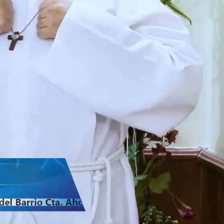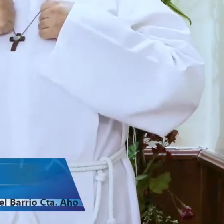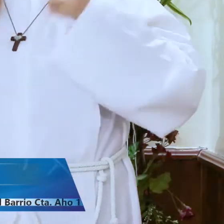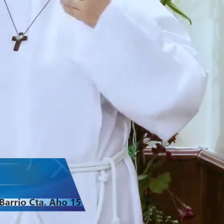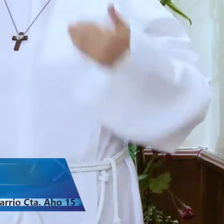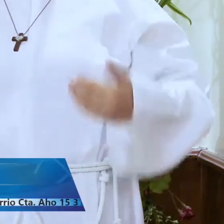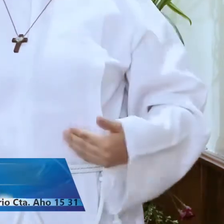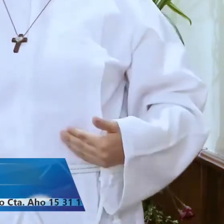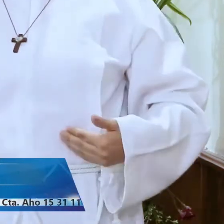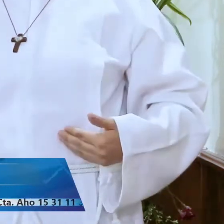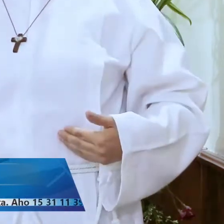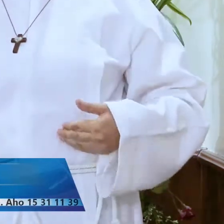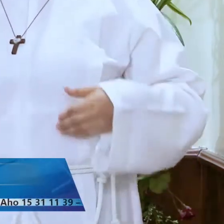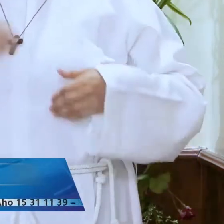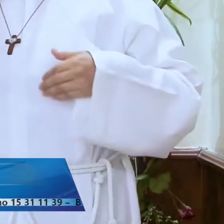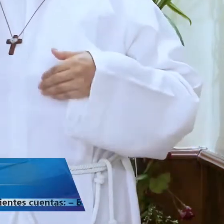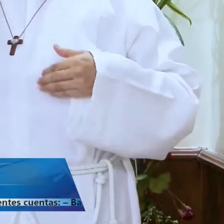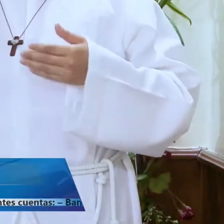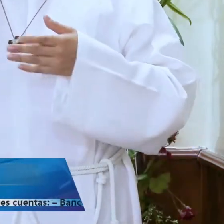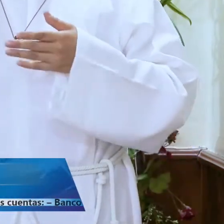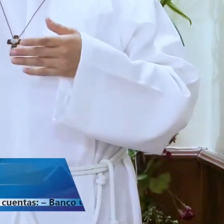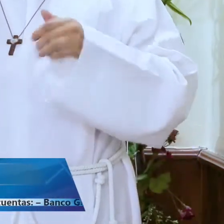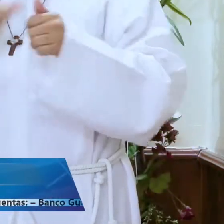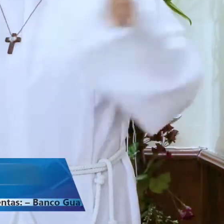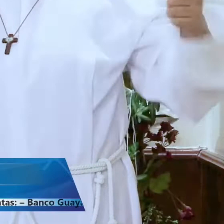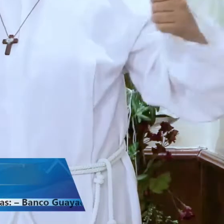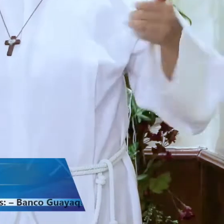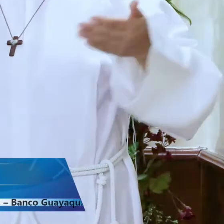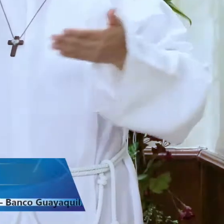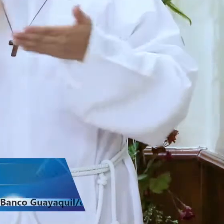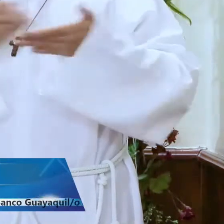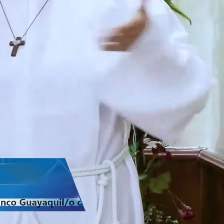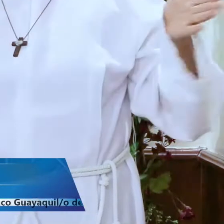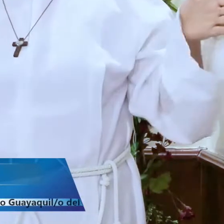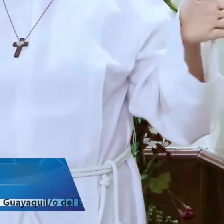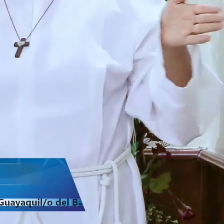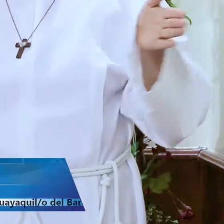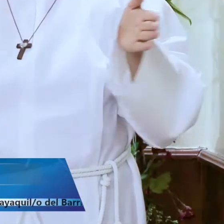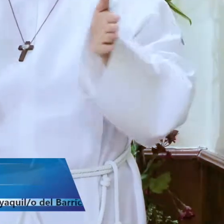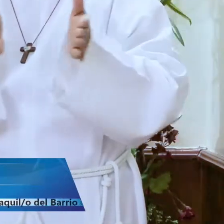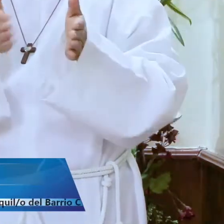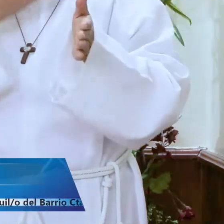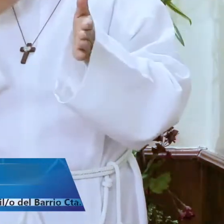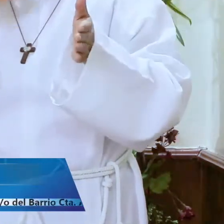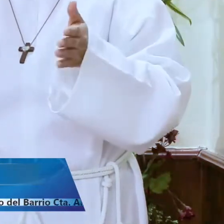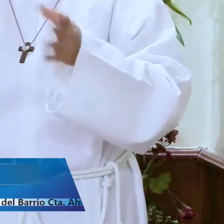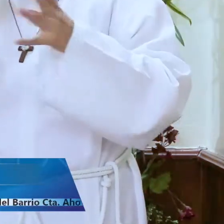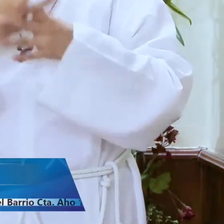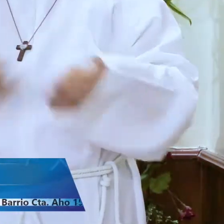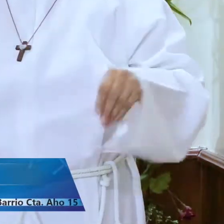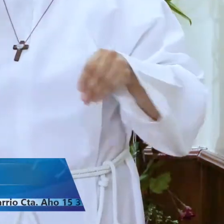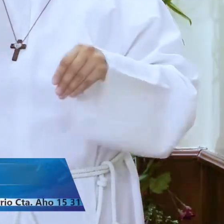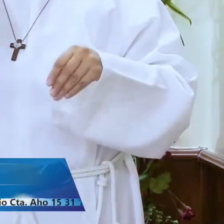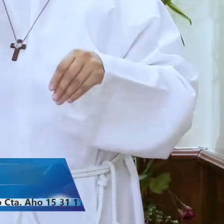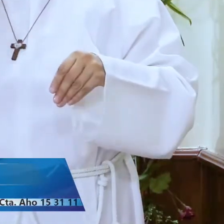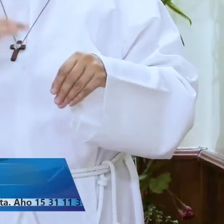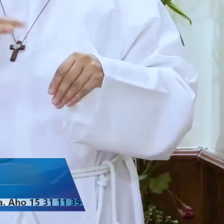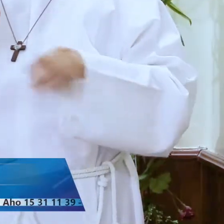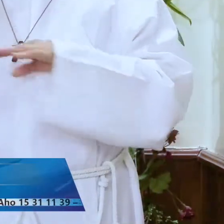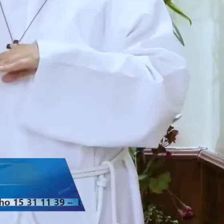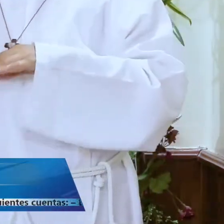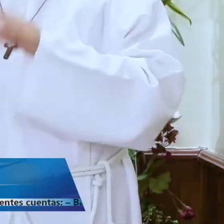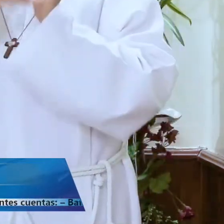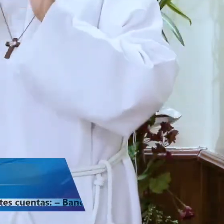la barrera que lo separaba el odio él abolió la ley que